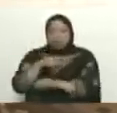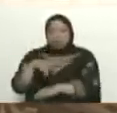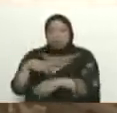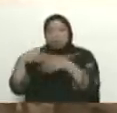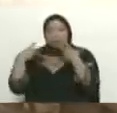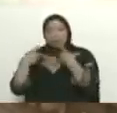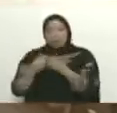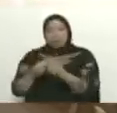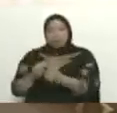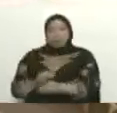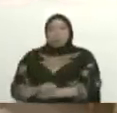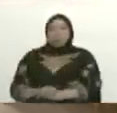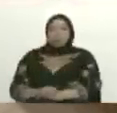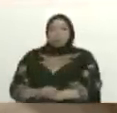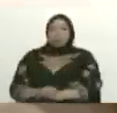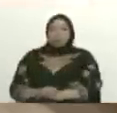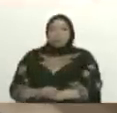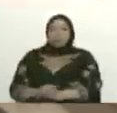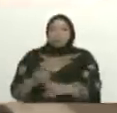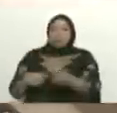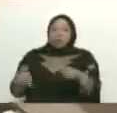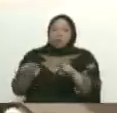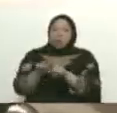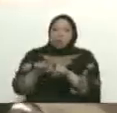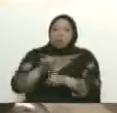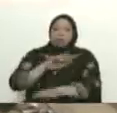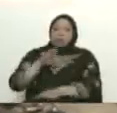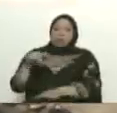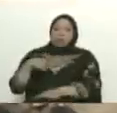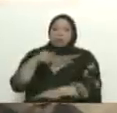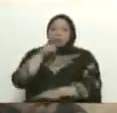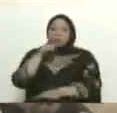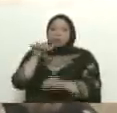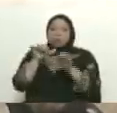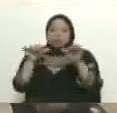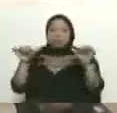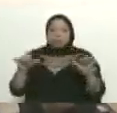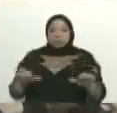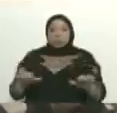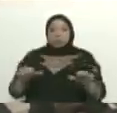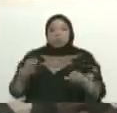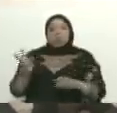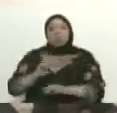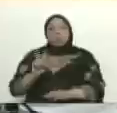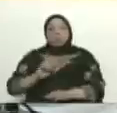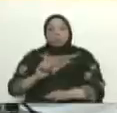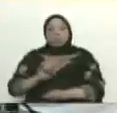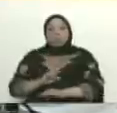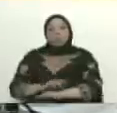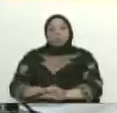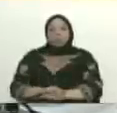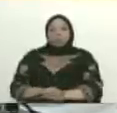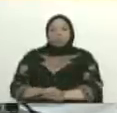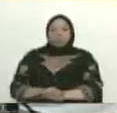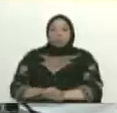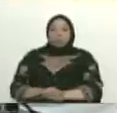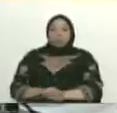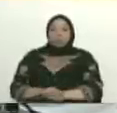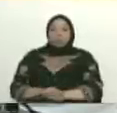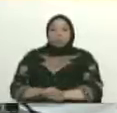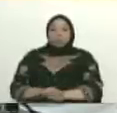junto con la igualdad de género, que el sistema electoral venezolano le debe a Tibisay